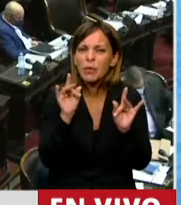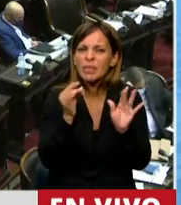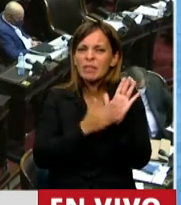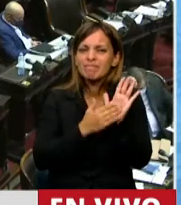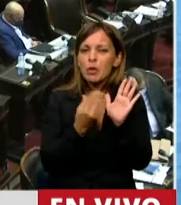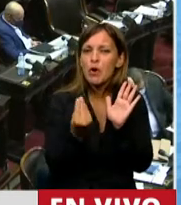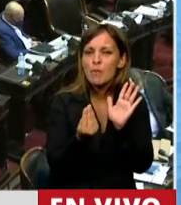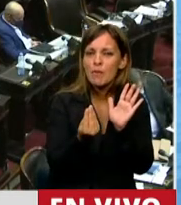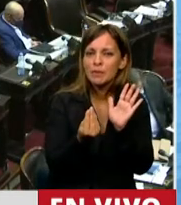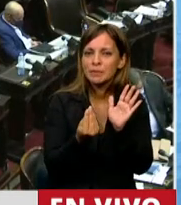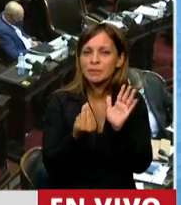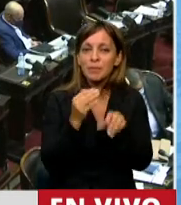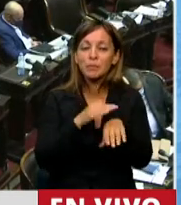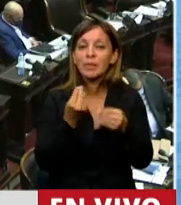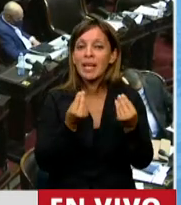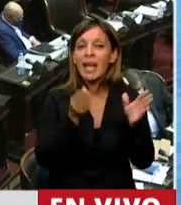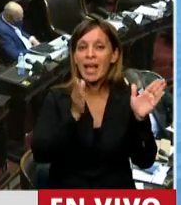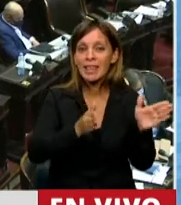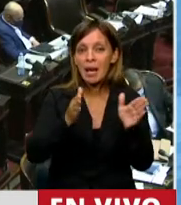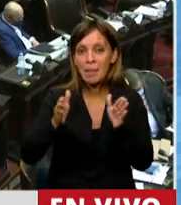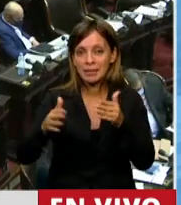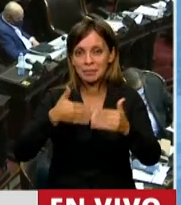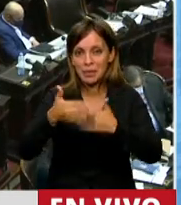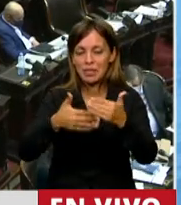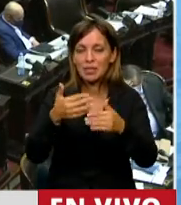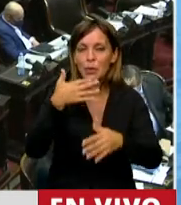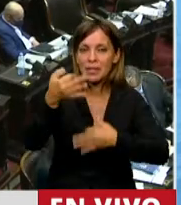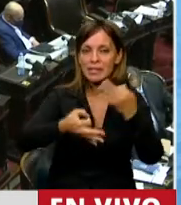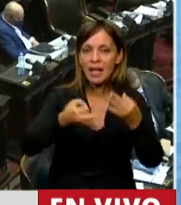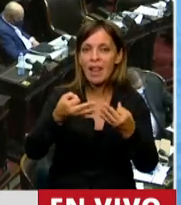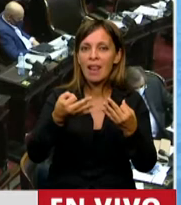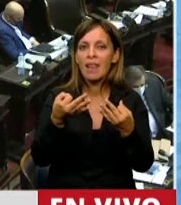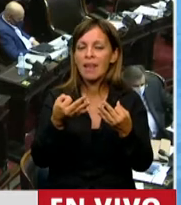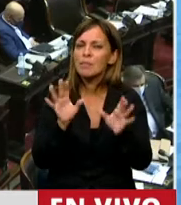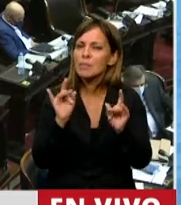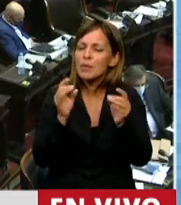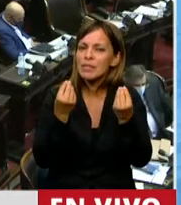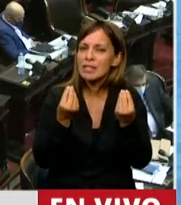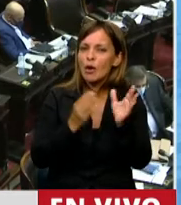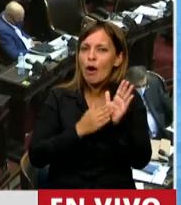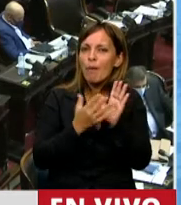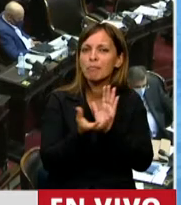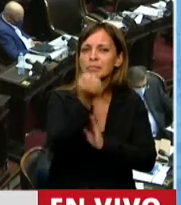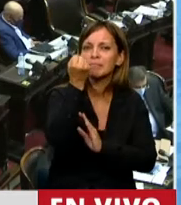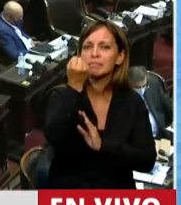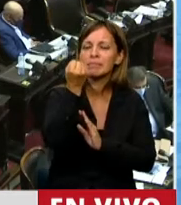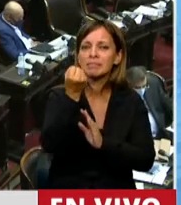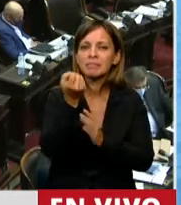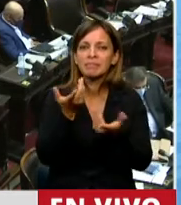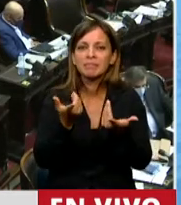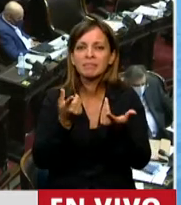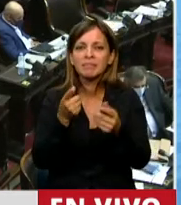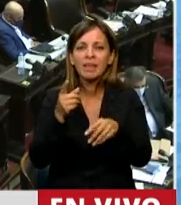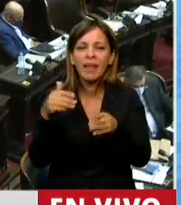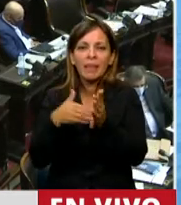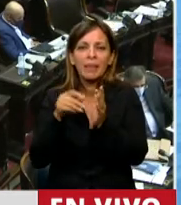ningún caso, porque las etapas materiales del proceso judicial difícilmente se puedan obtener en una sentencia en el plazo